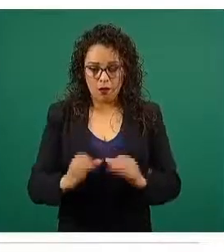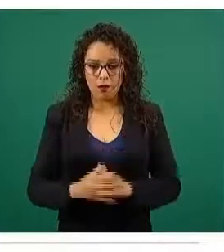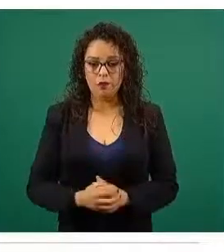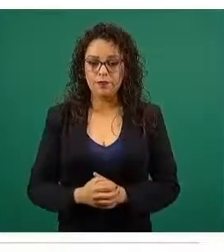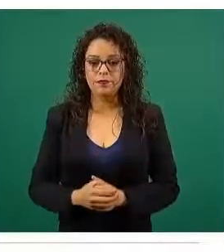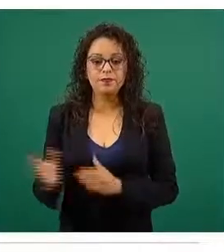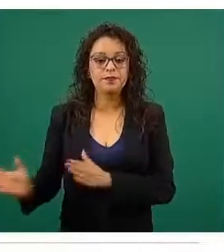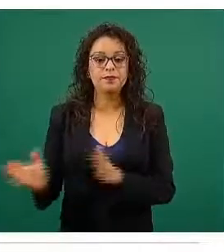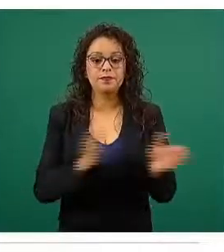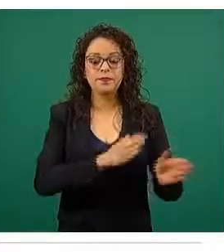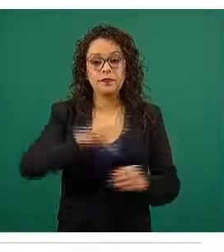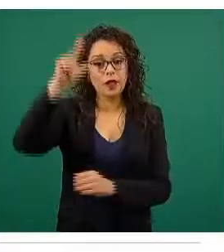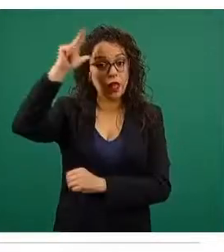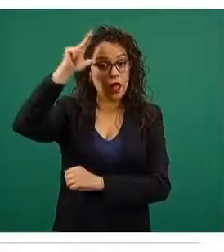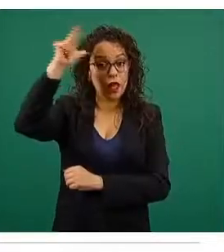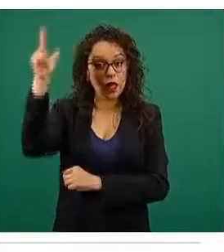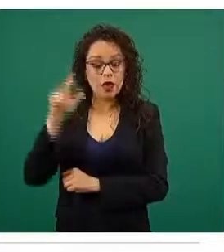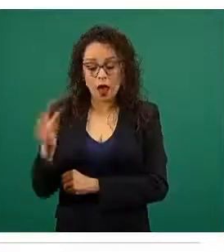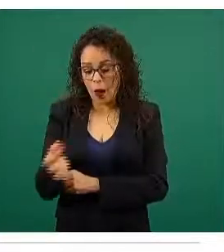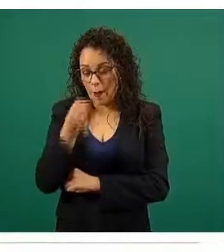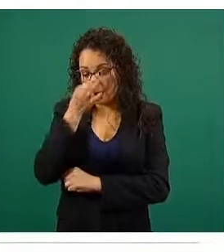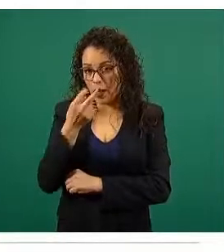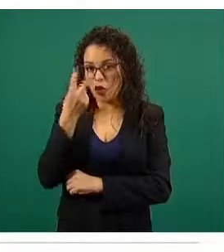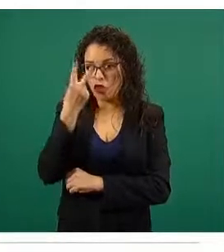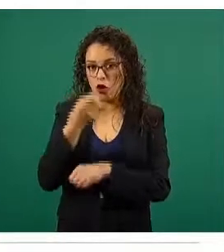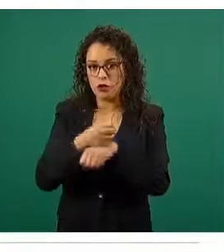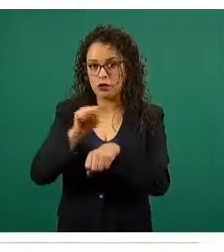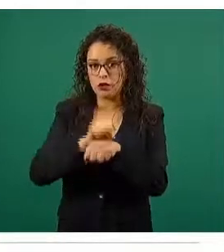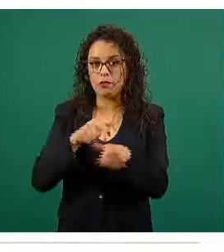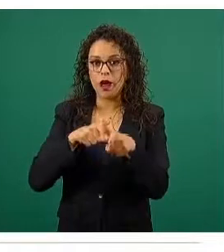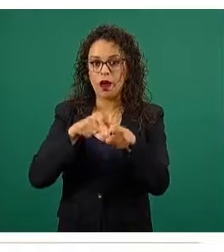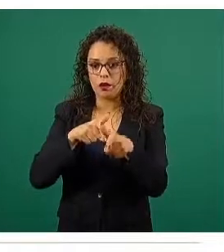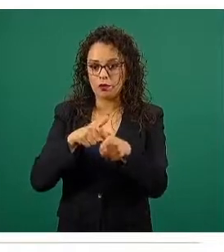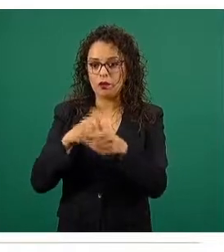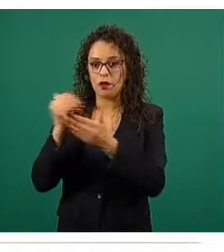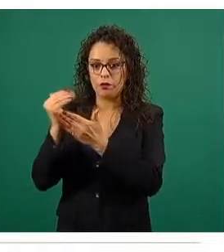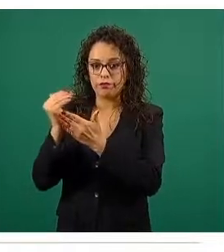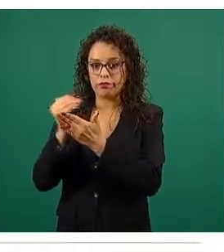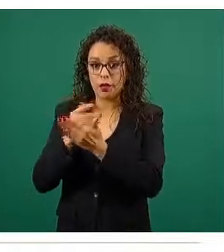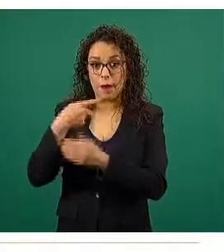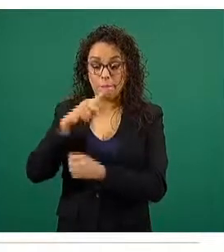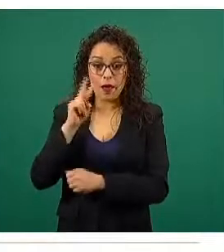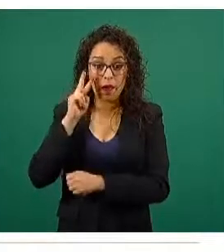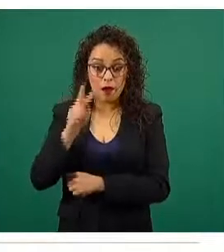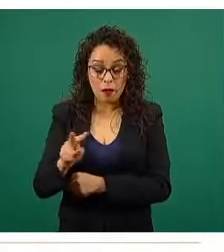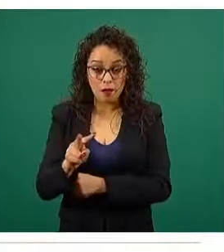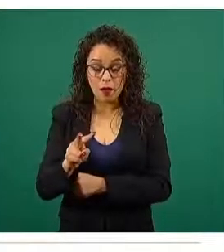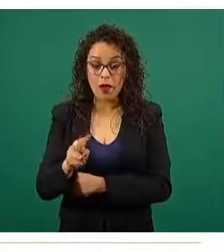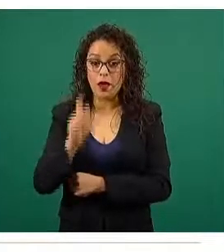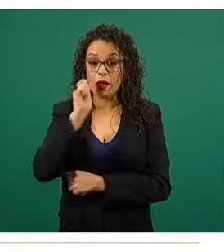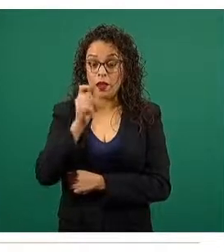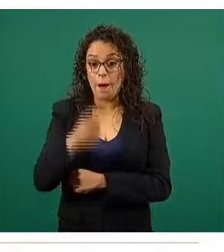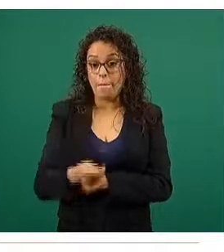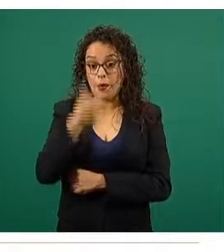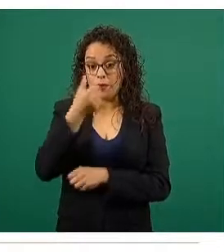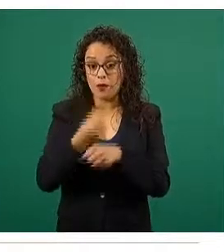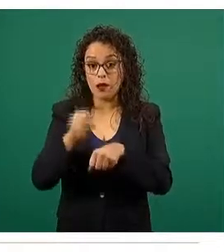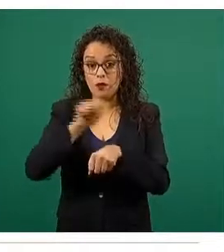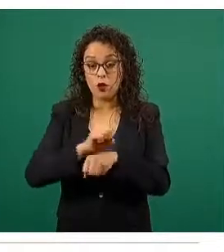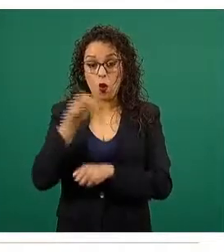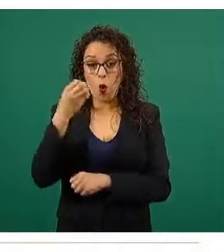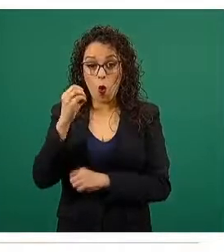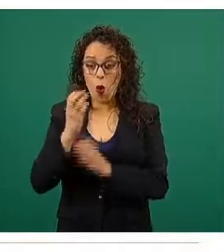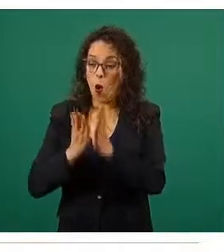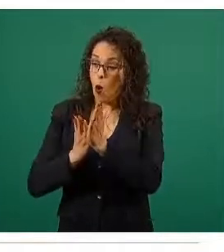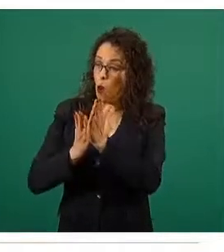Hidalgo tiene apenas 2 semanas de descenso, pero vean la tendencia de ascenso que tuvo desde la primera semana de octubre. Lo mismo todavía en